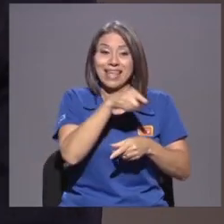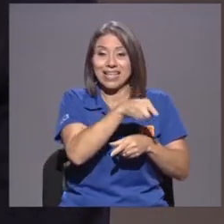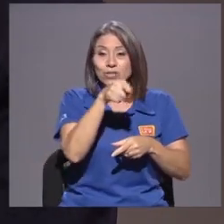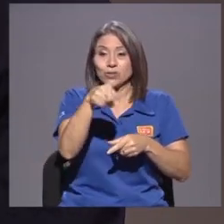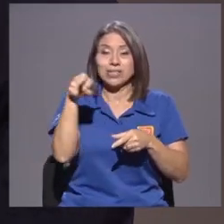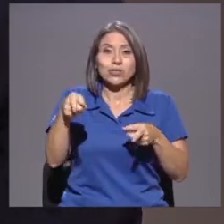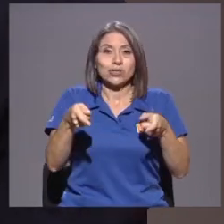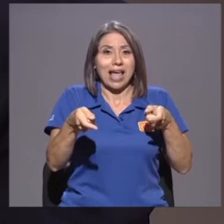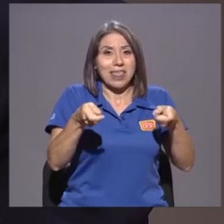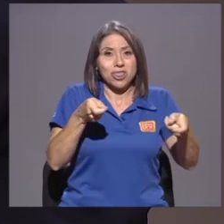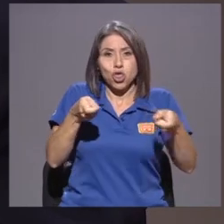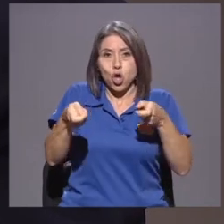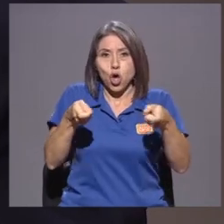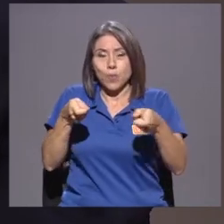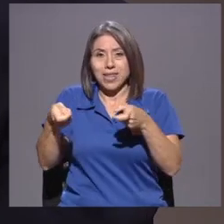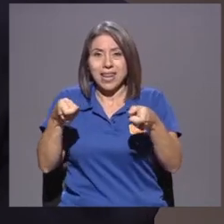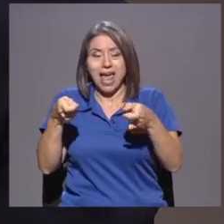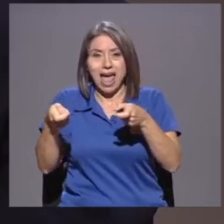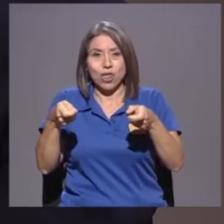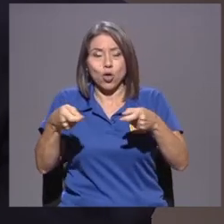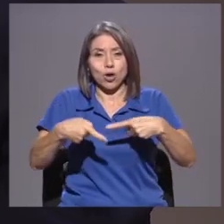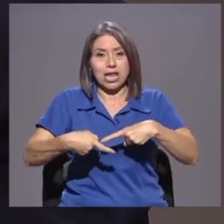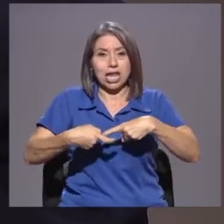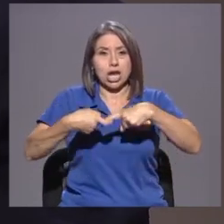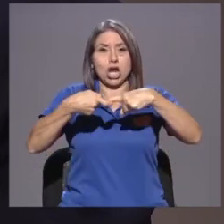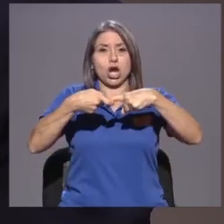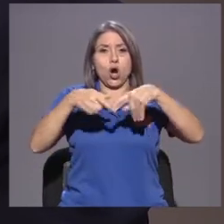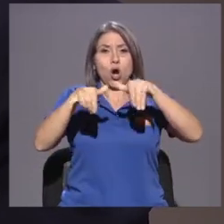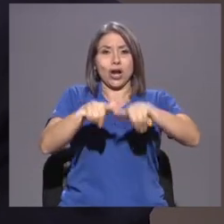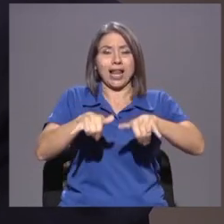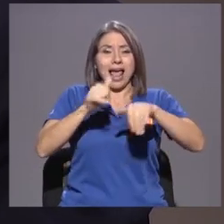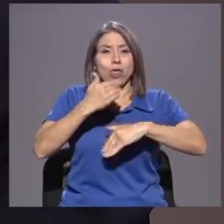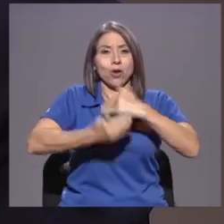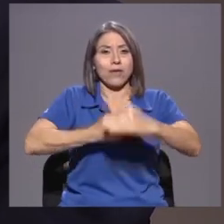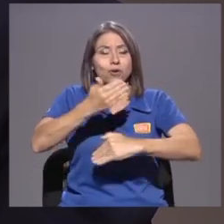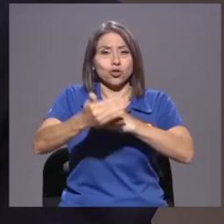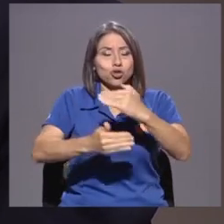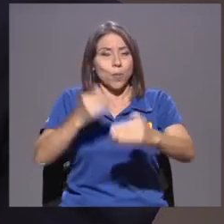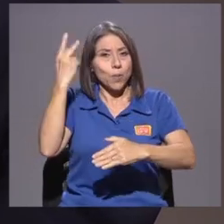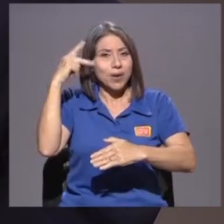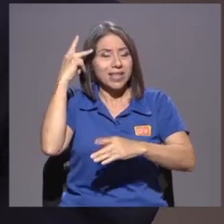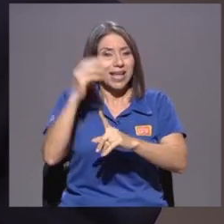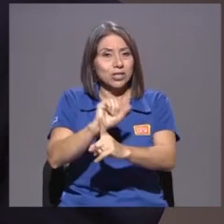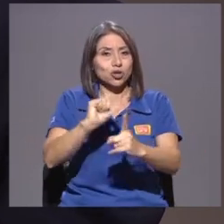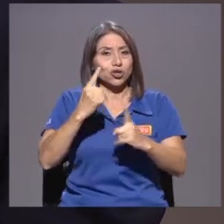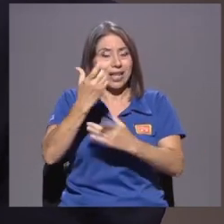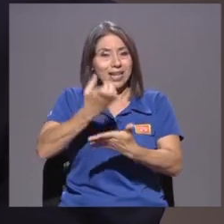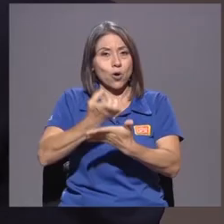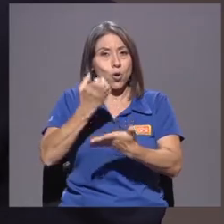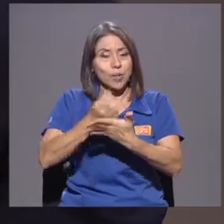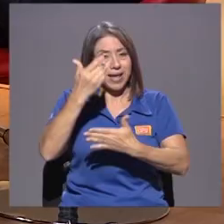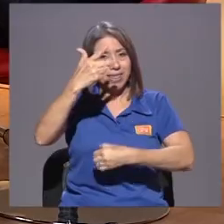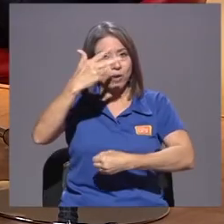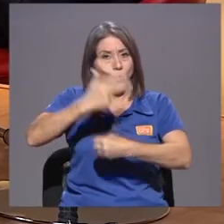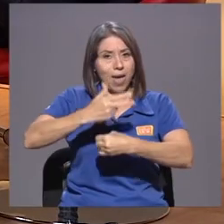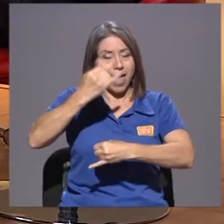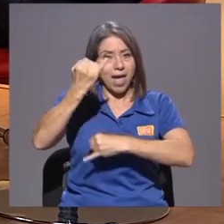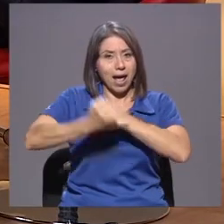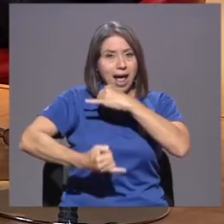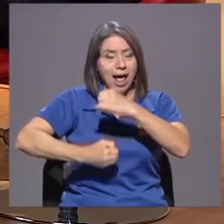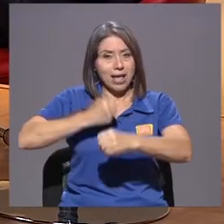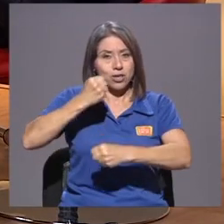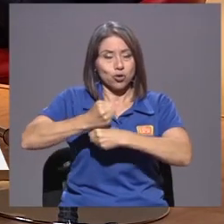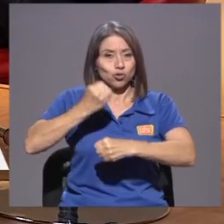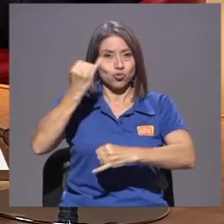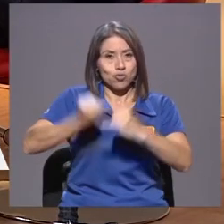congelado la evolución política social y económica de guatemala en los últimos años ahí se